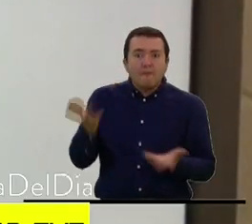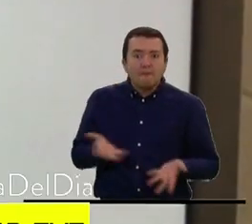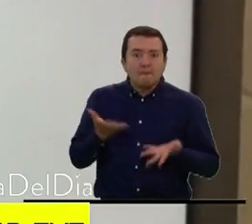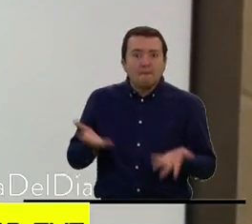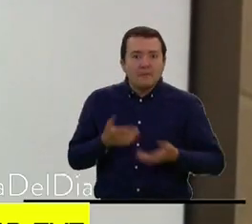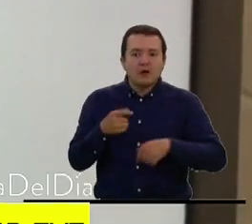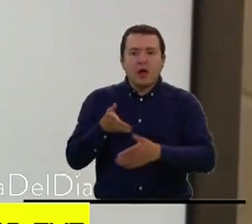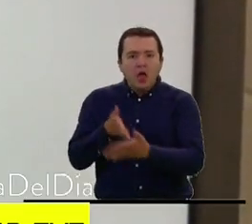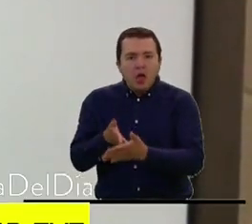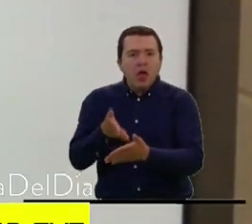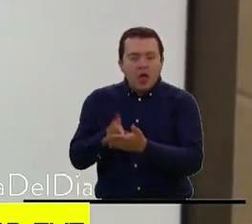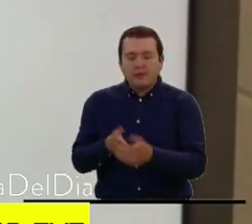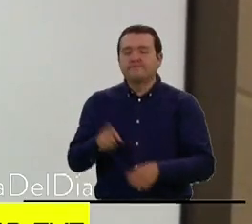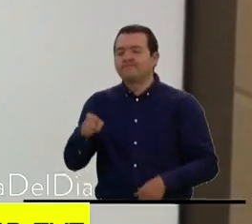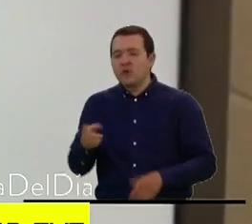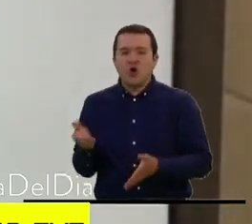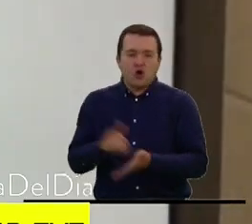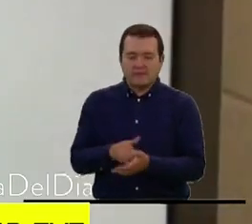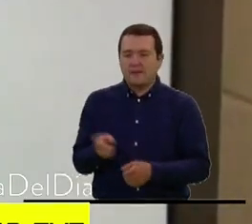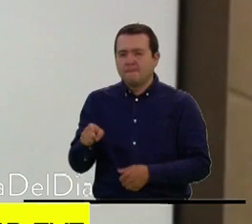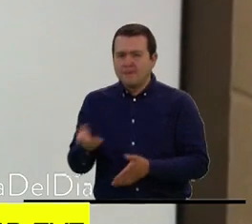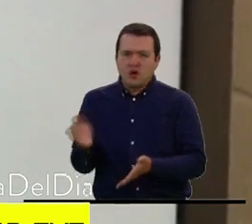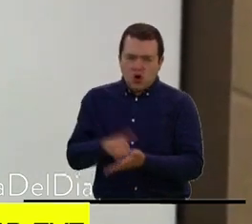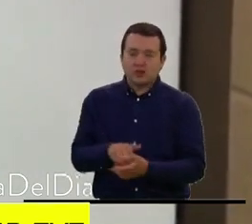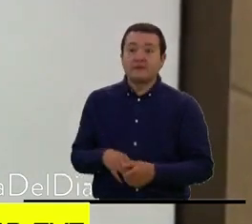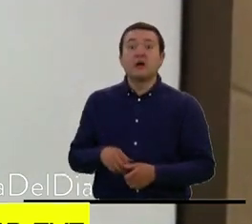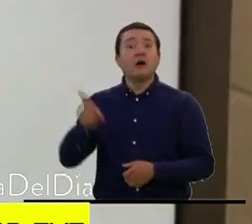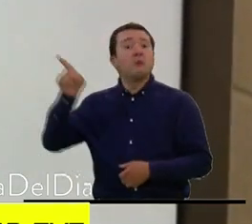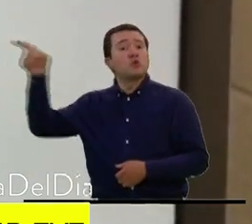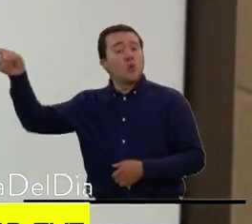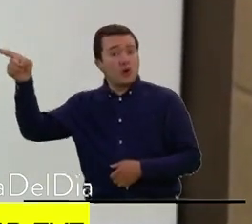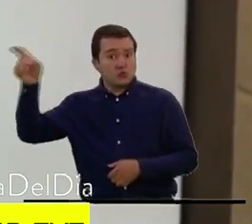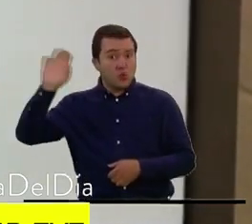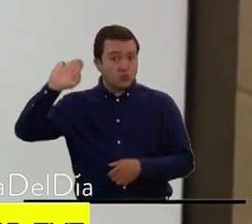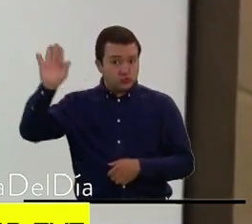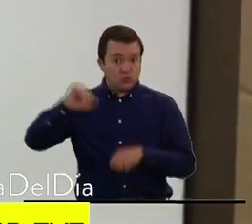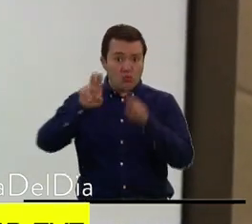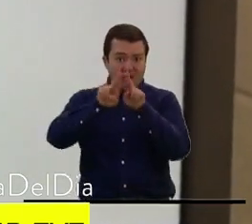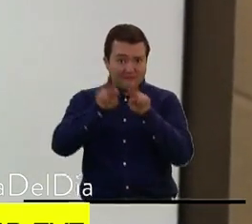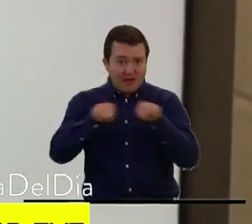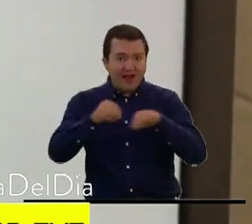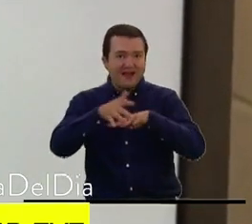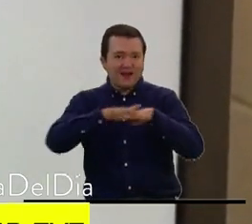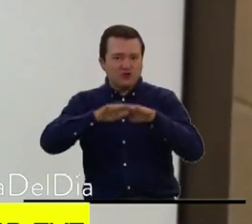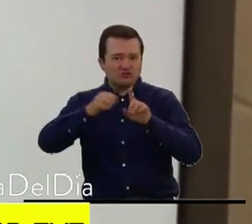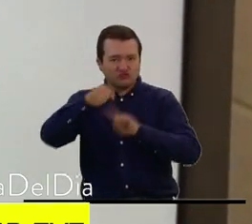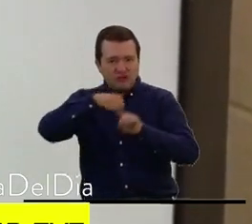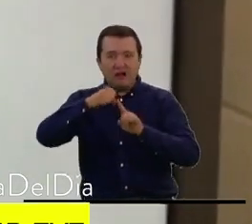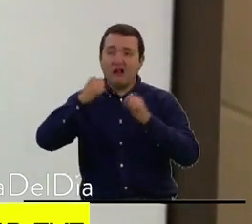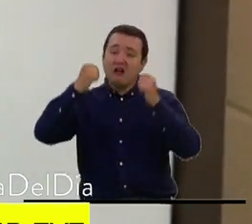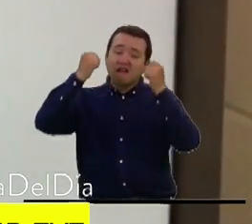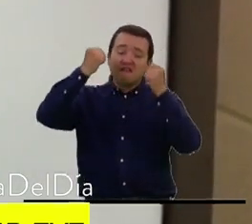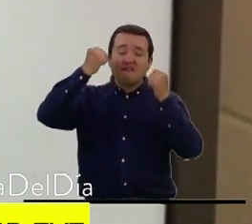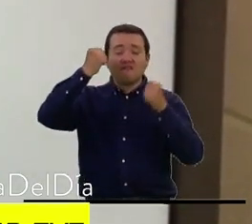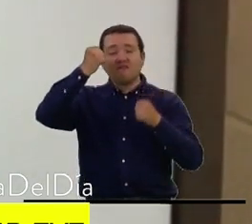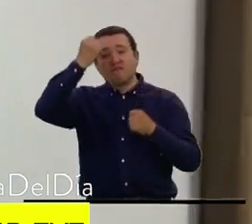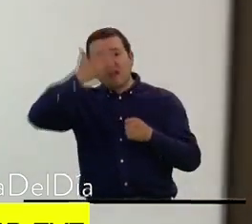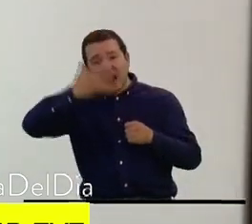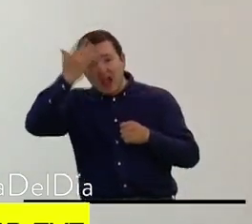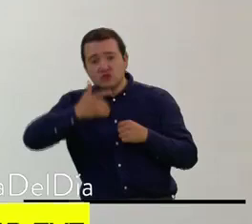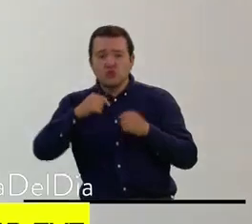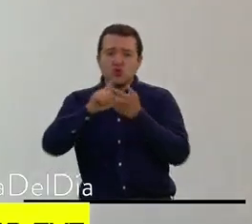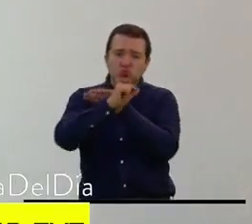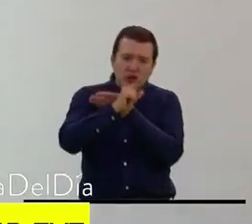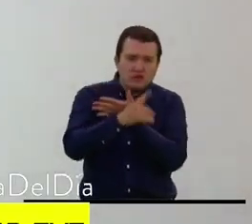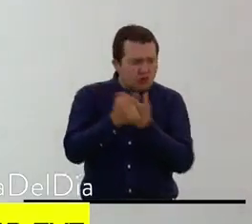no funcionaba en las redes sociales ellos aseguran que todo está funcionando correctamente y que la prueba sigue ejerciéndose como debería